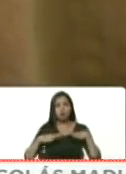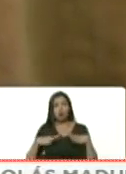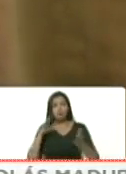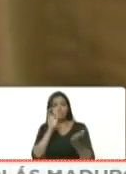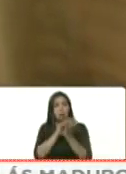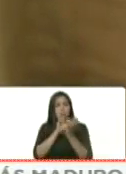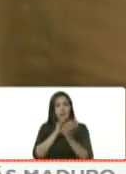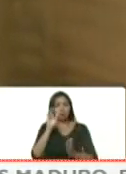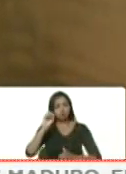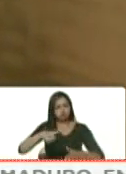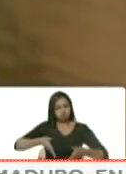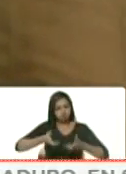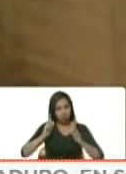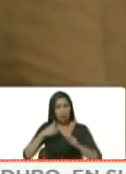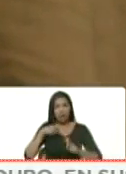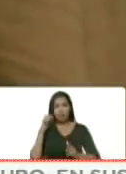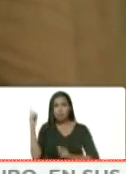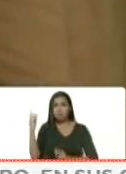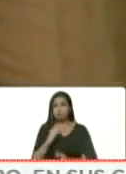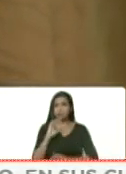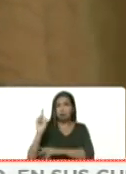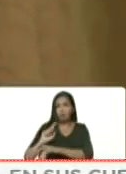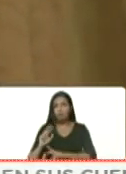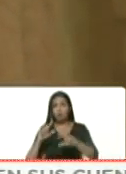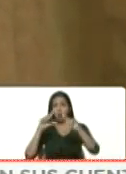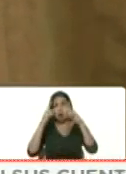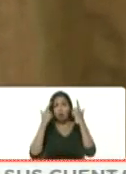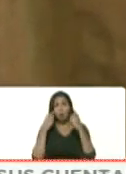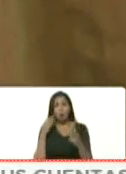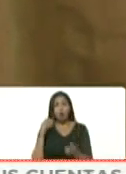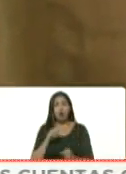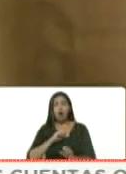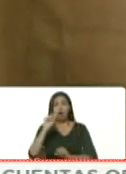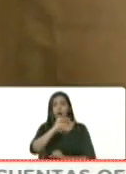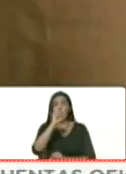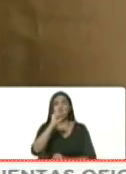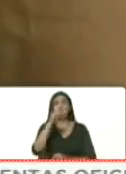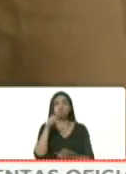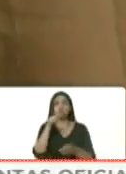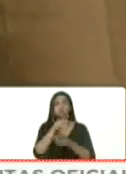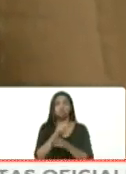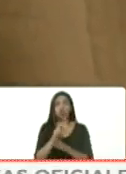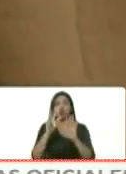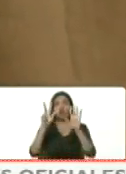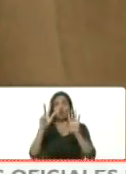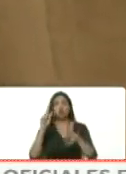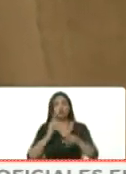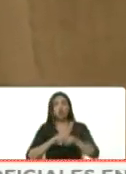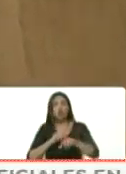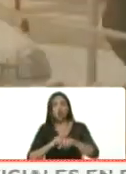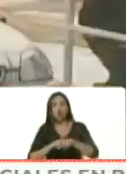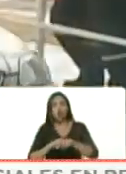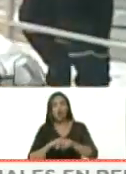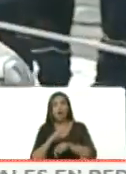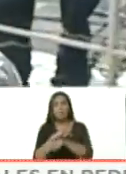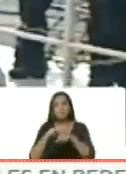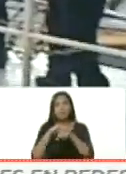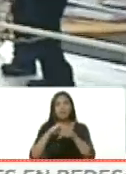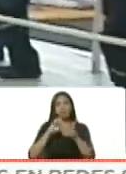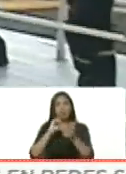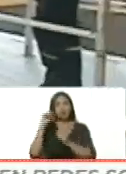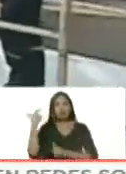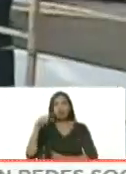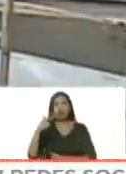Margarita, aquí mismo baja a La Guaira, monta su carro y en 8 horas, ministro Hipólito Abreu,